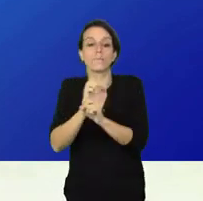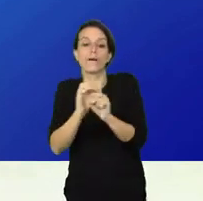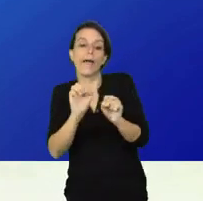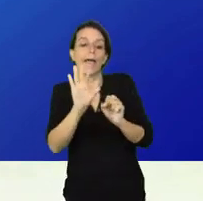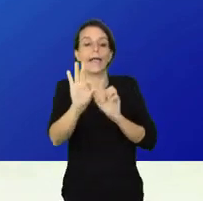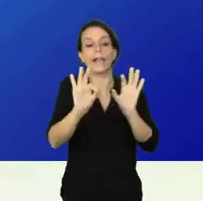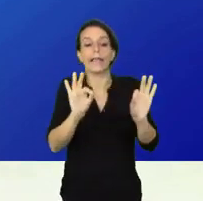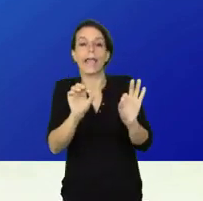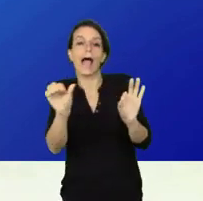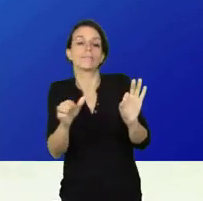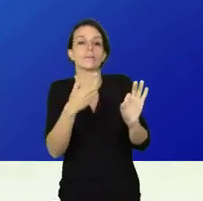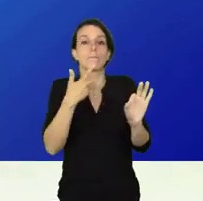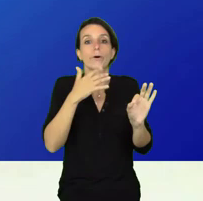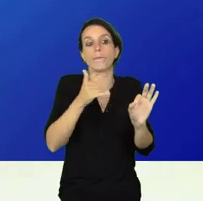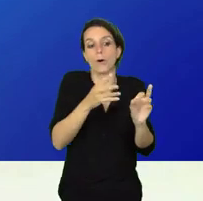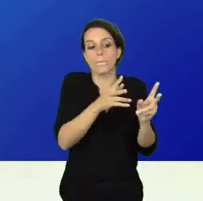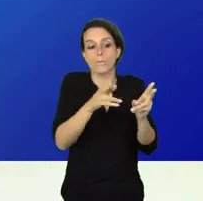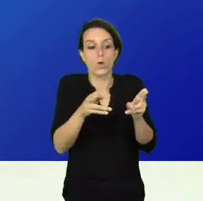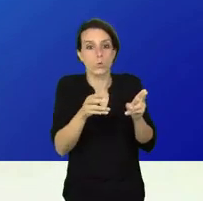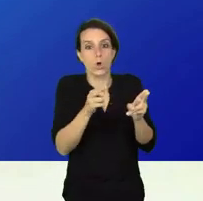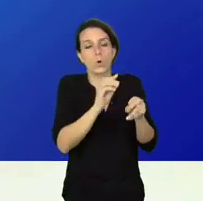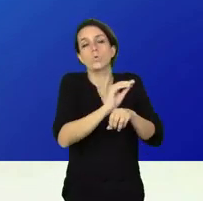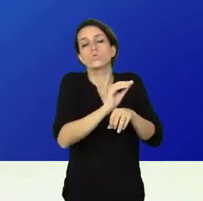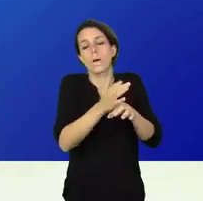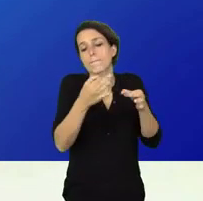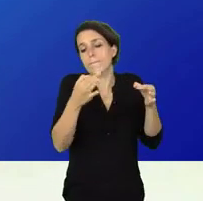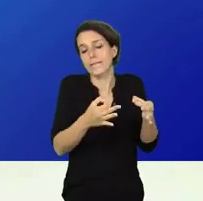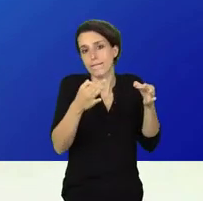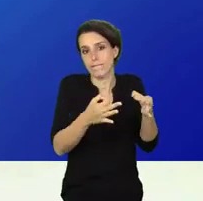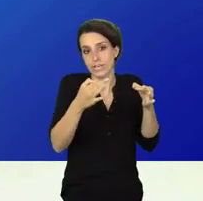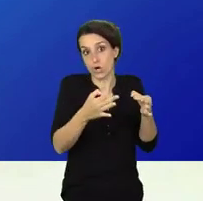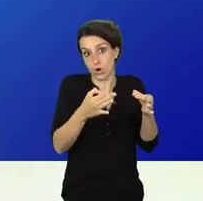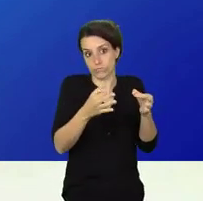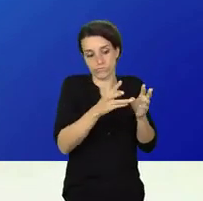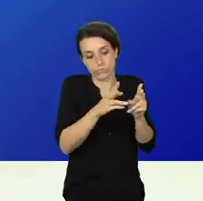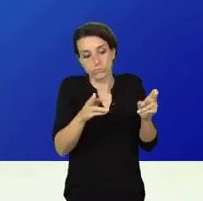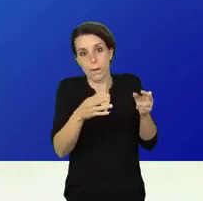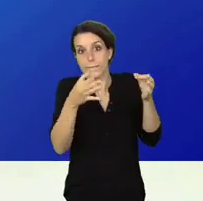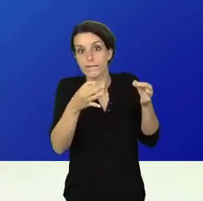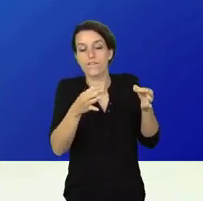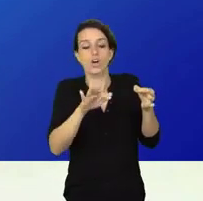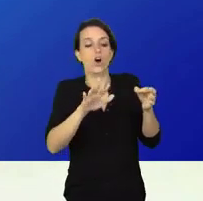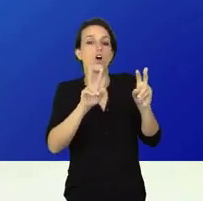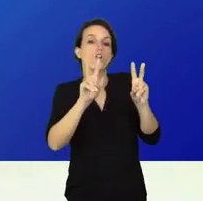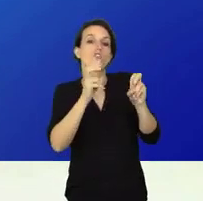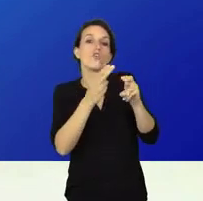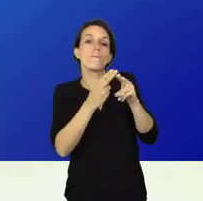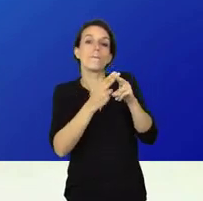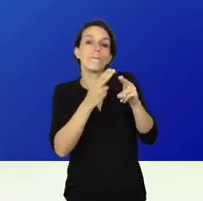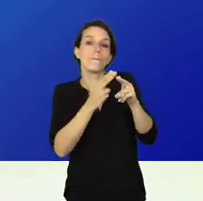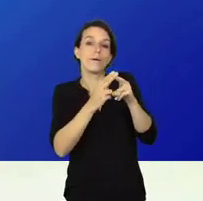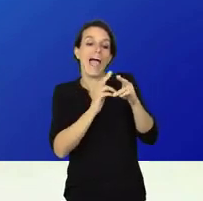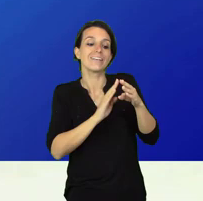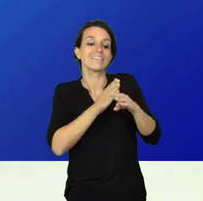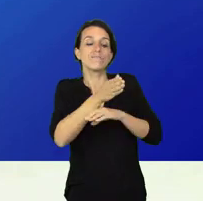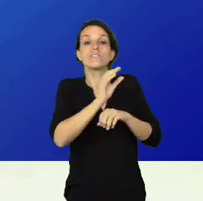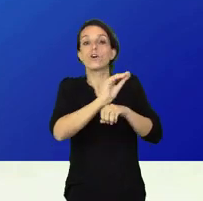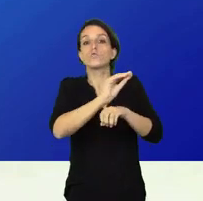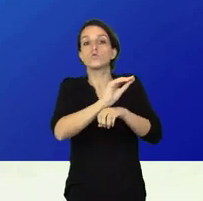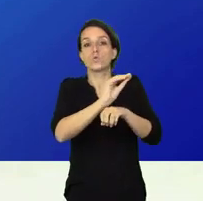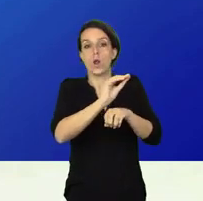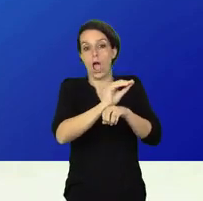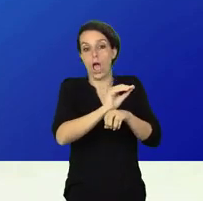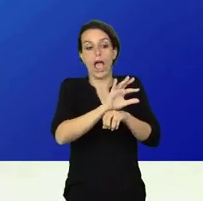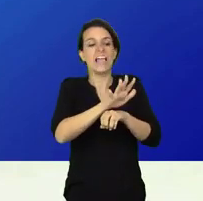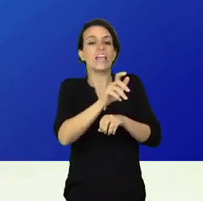estudiantes podían optar por hacer un módulo que se llamaba, un curso específico, perdón, en la malla curricular que se llamaba accesibilidad cultural para